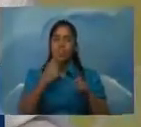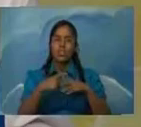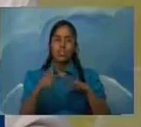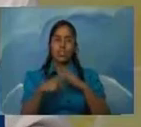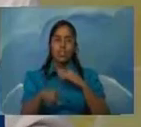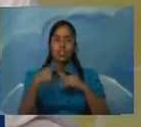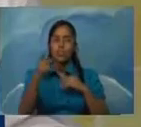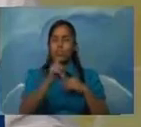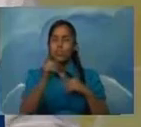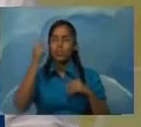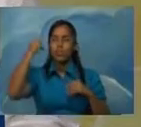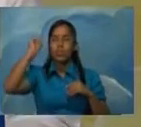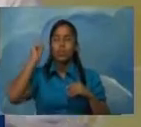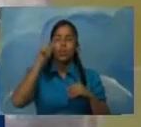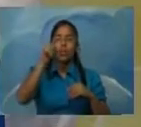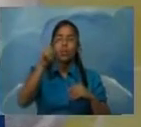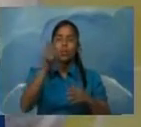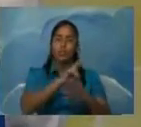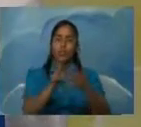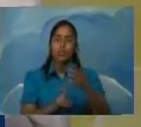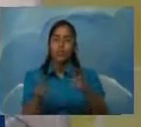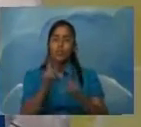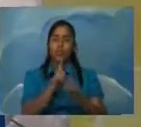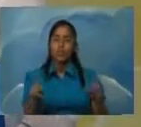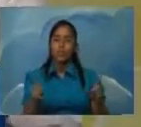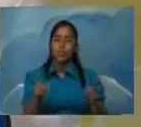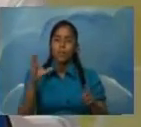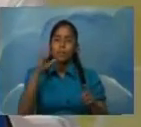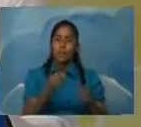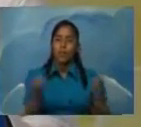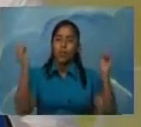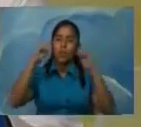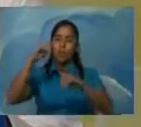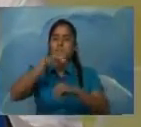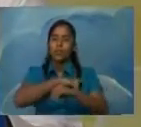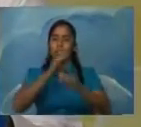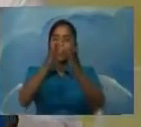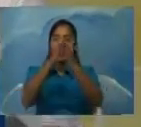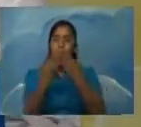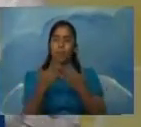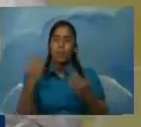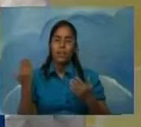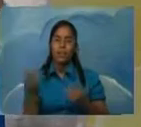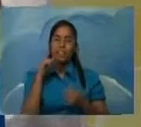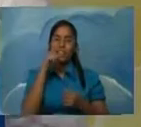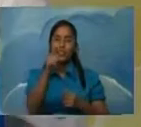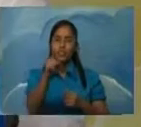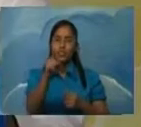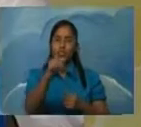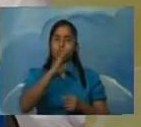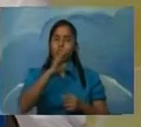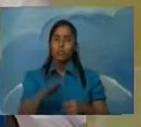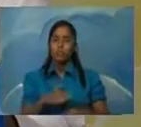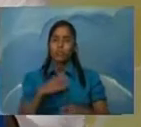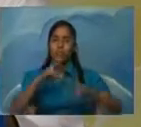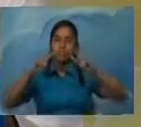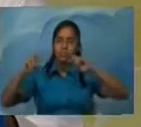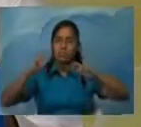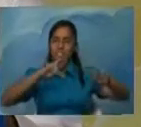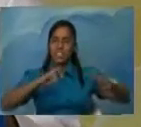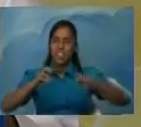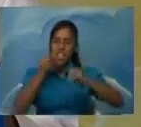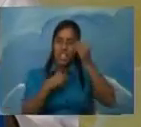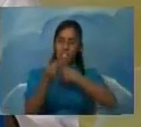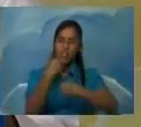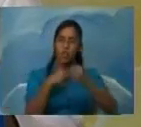después no se recuerda lo que usted leyó. No, agarre una porción de la palabra que usted pueda digerir y